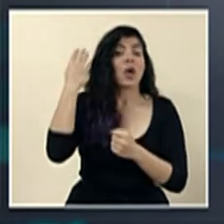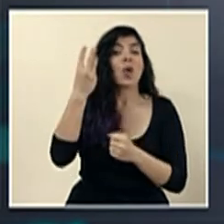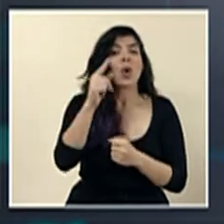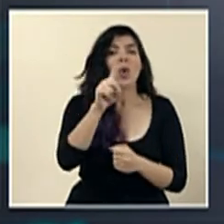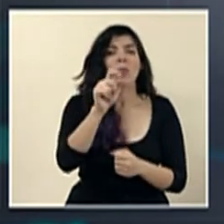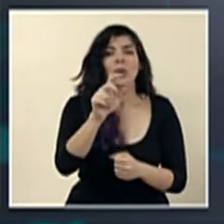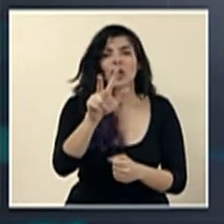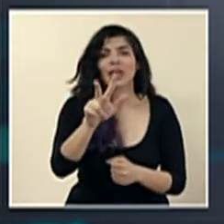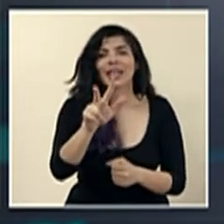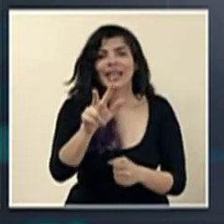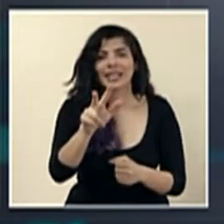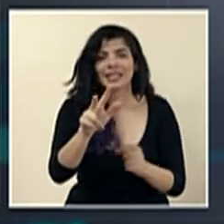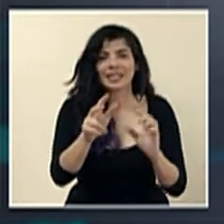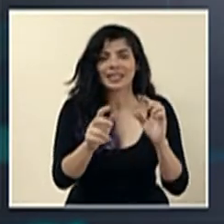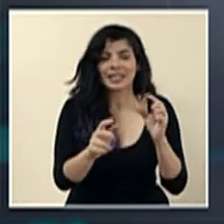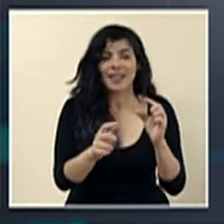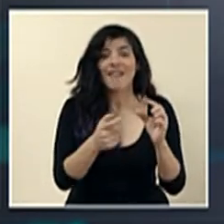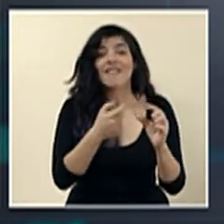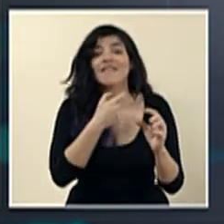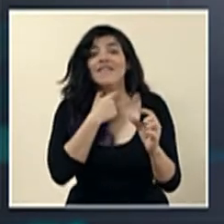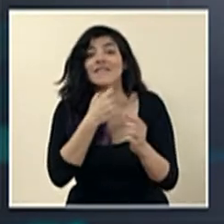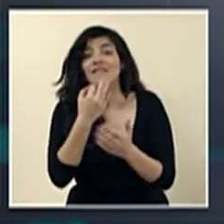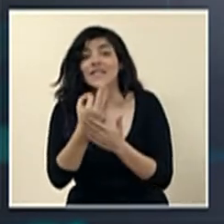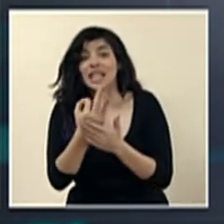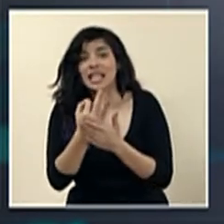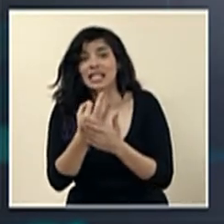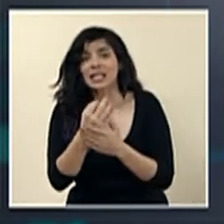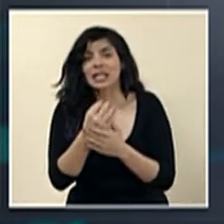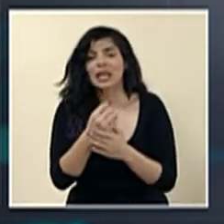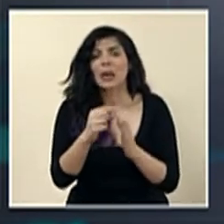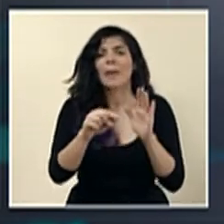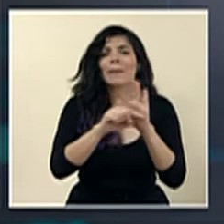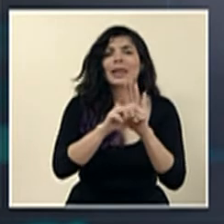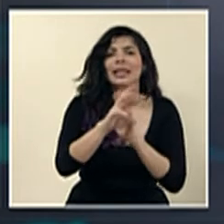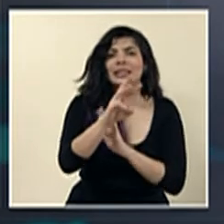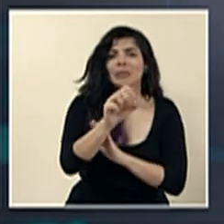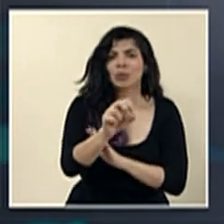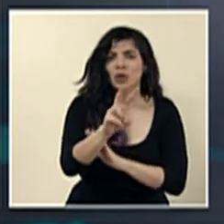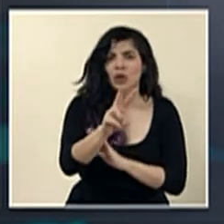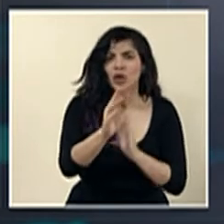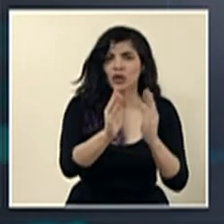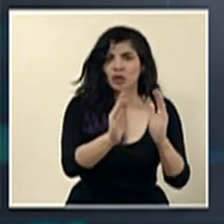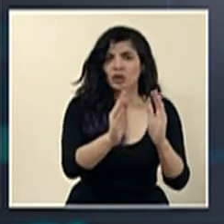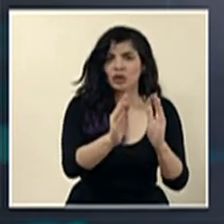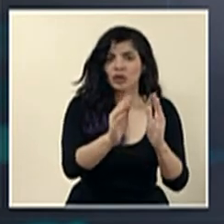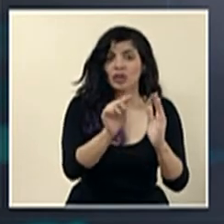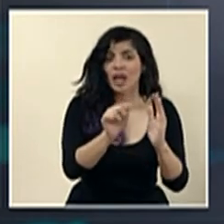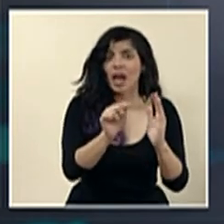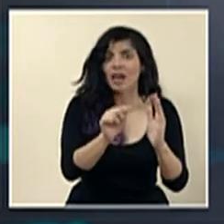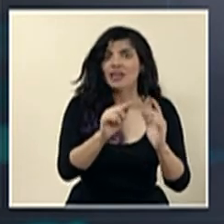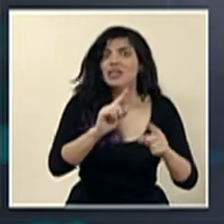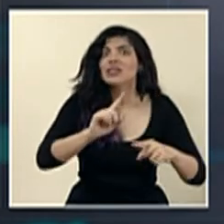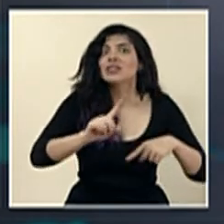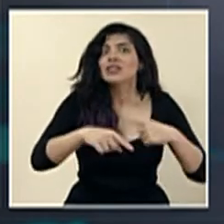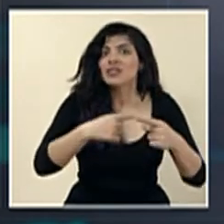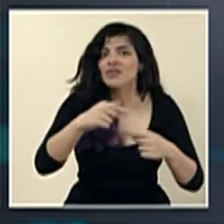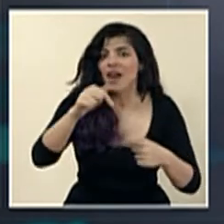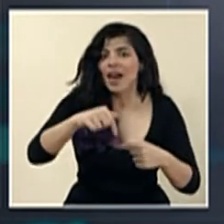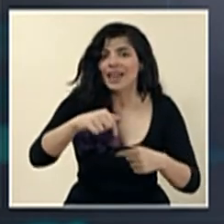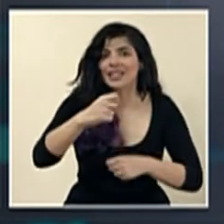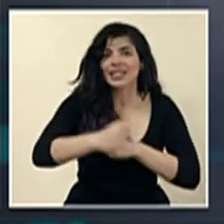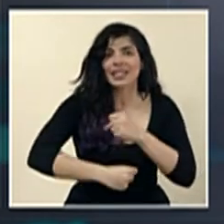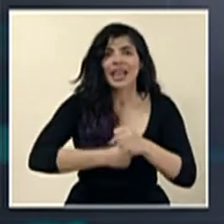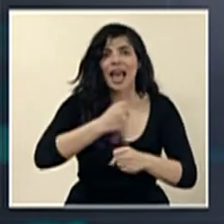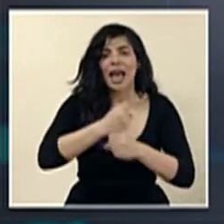1.3, y un déficit financiero de menos 6.2. Este iba a ser el año en